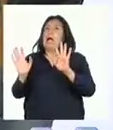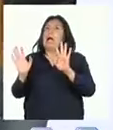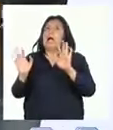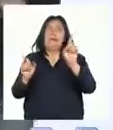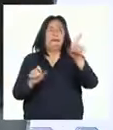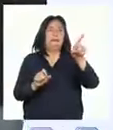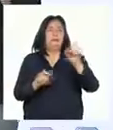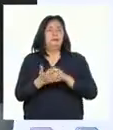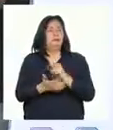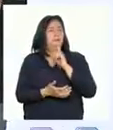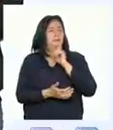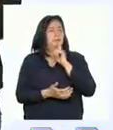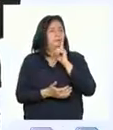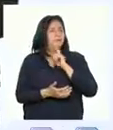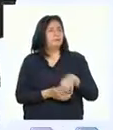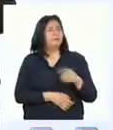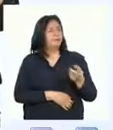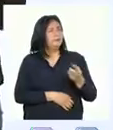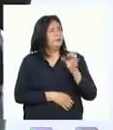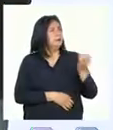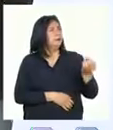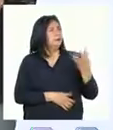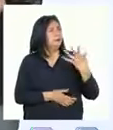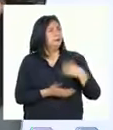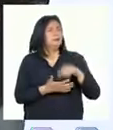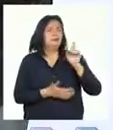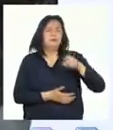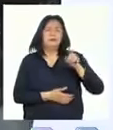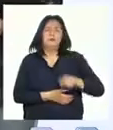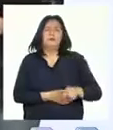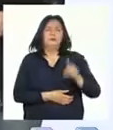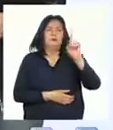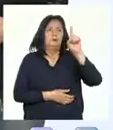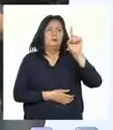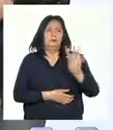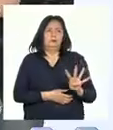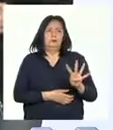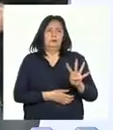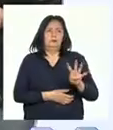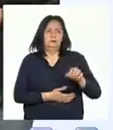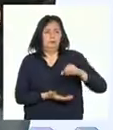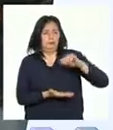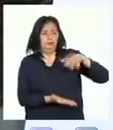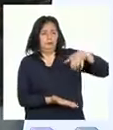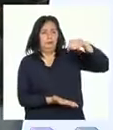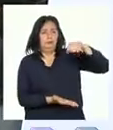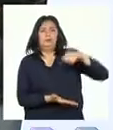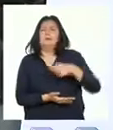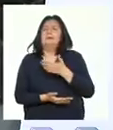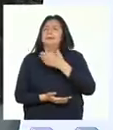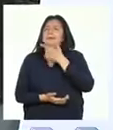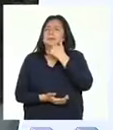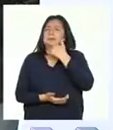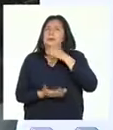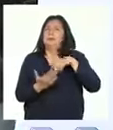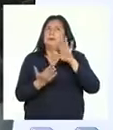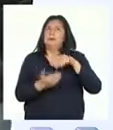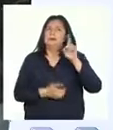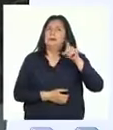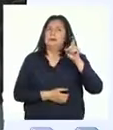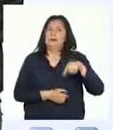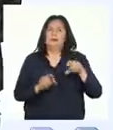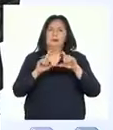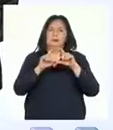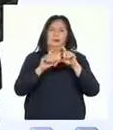ver, el papá de Karina y Mateo dijo que necesitaban 1/4 de galón de pintura amarilla. Eso significa que deberíamos